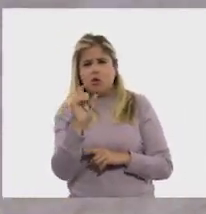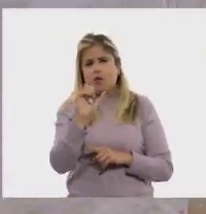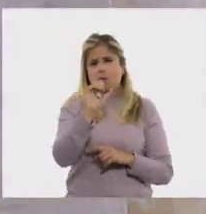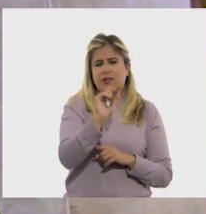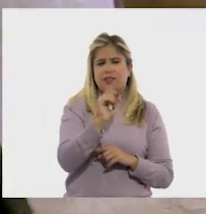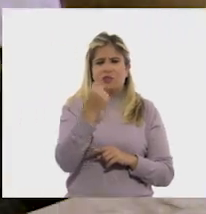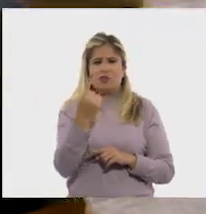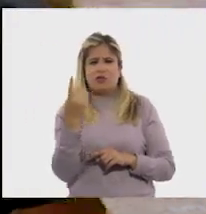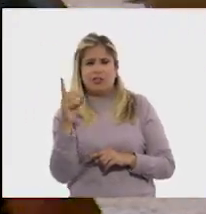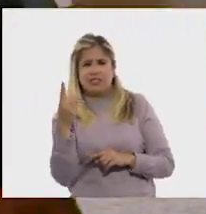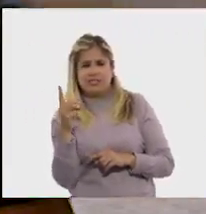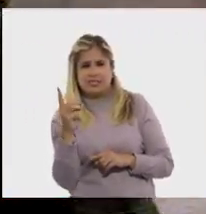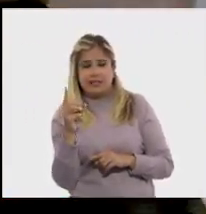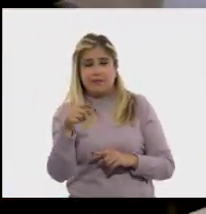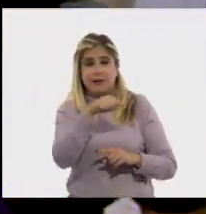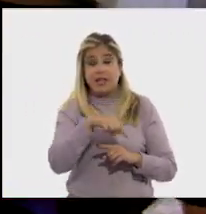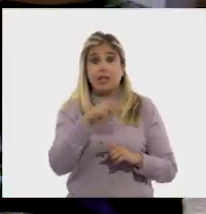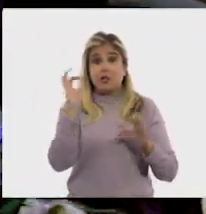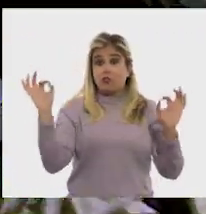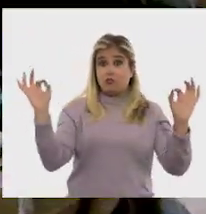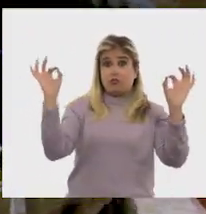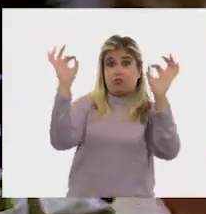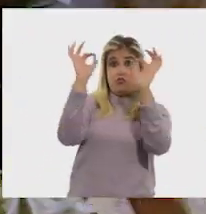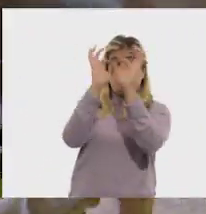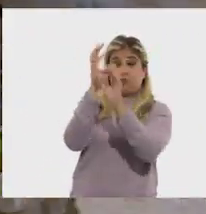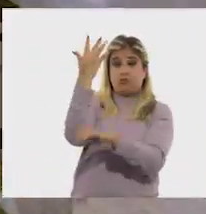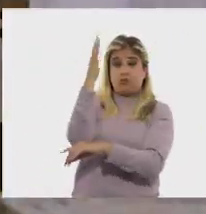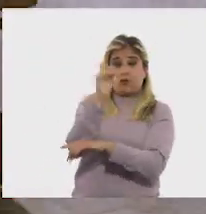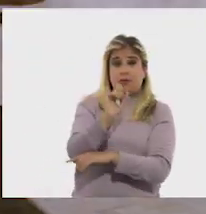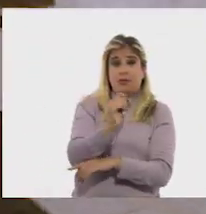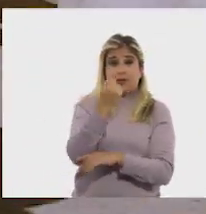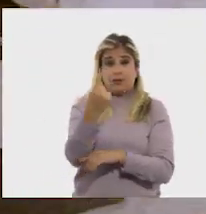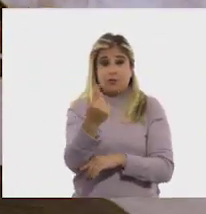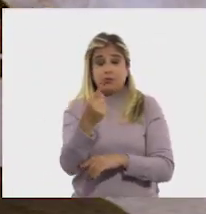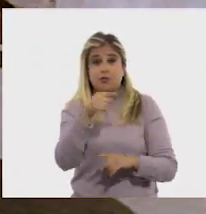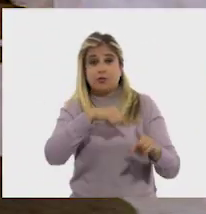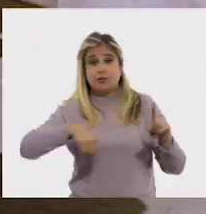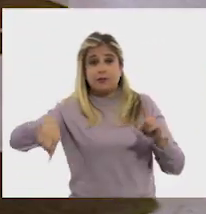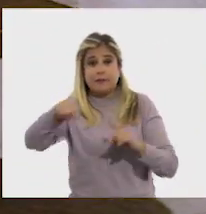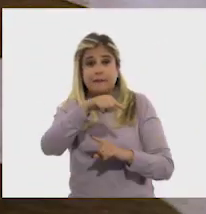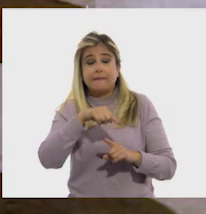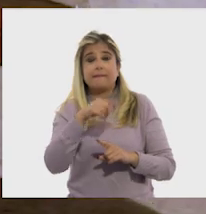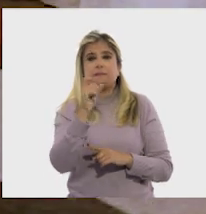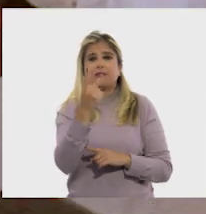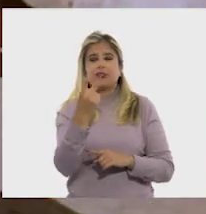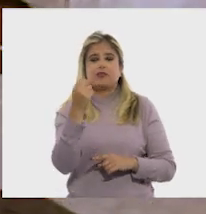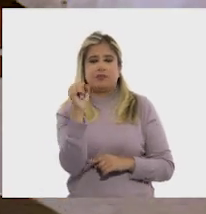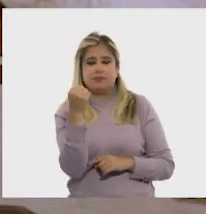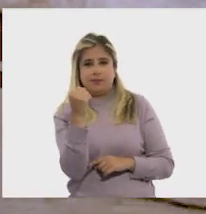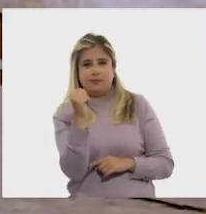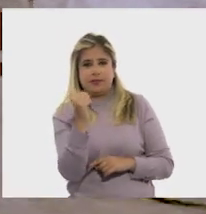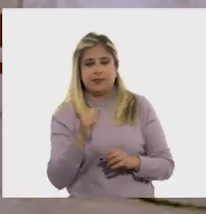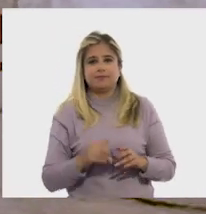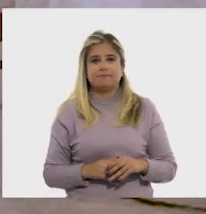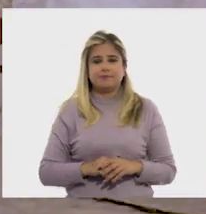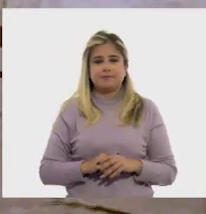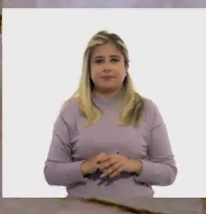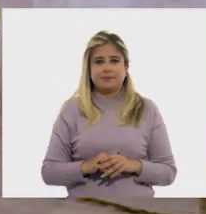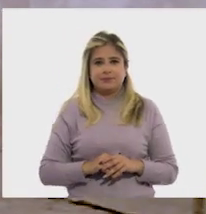21 de diciembre, y los equinoccios que ocurren el 21 de marzo y el 22 de septiembre.